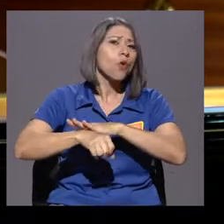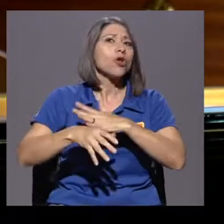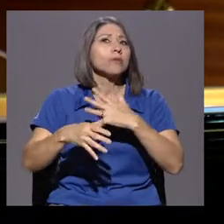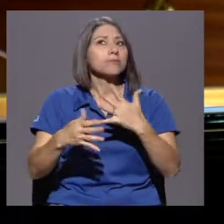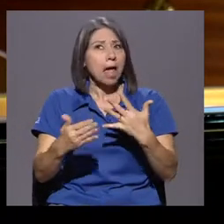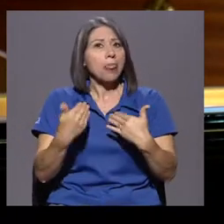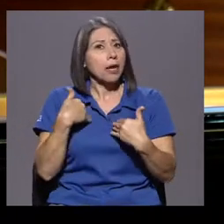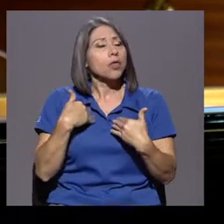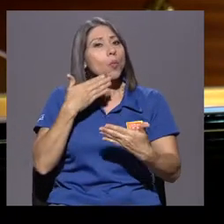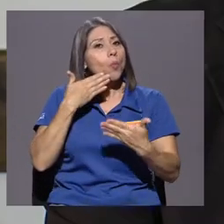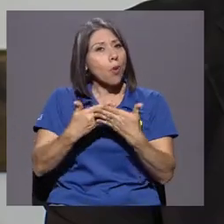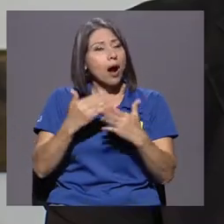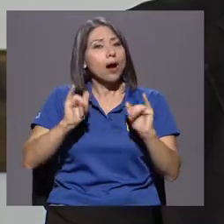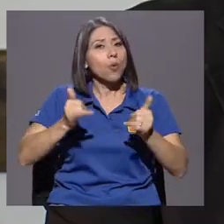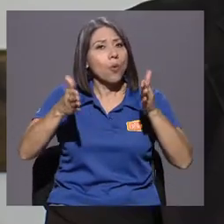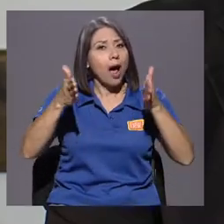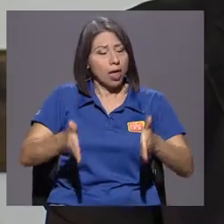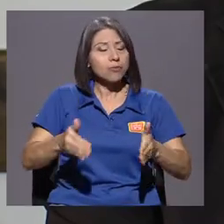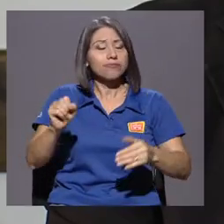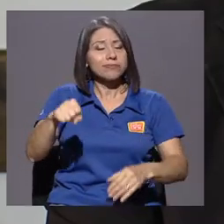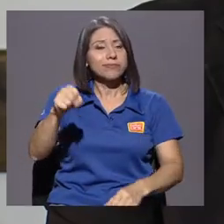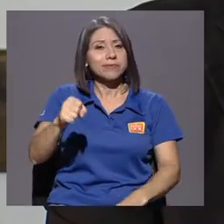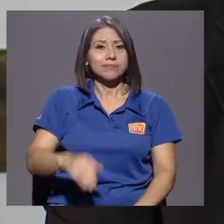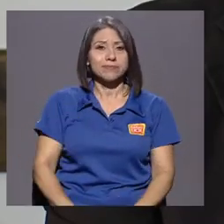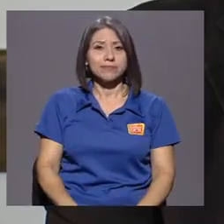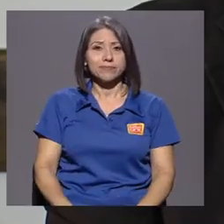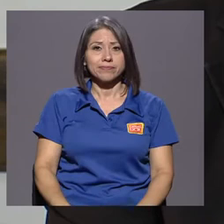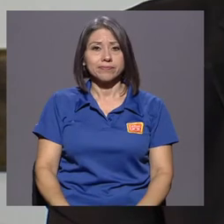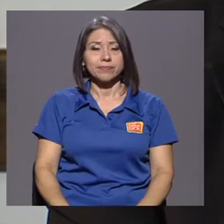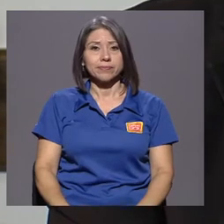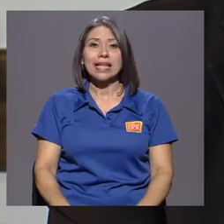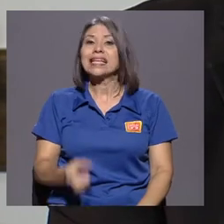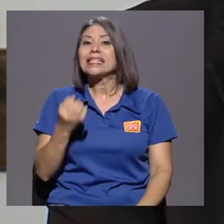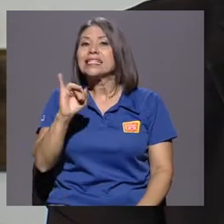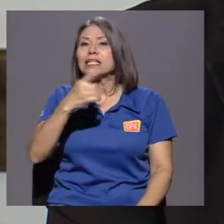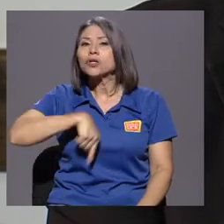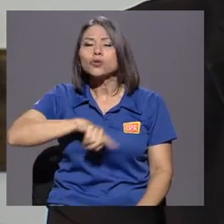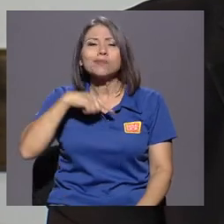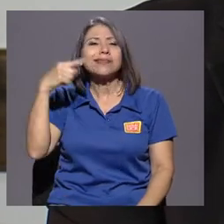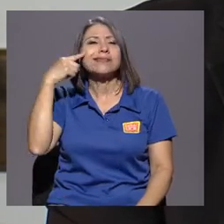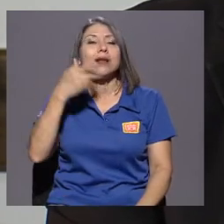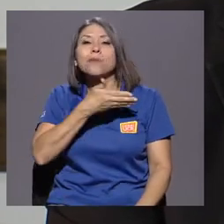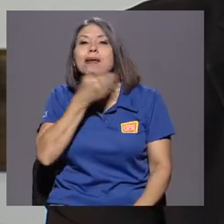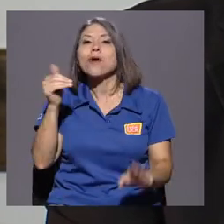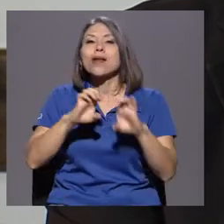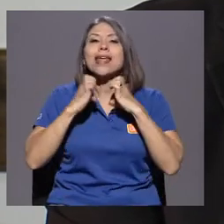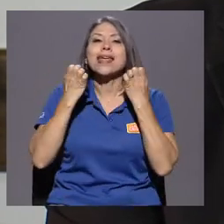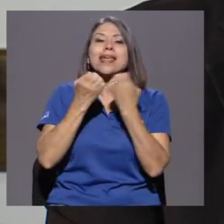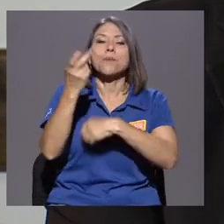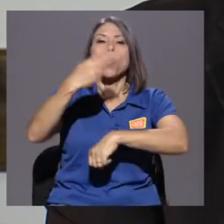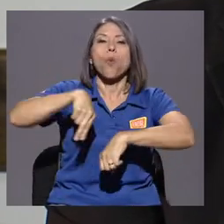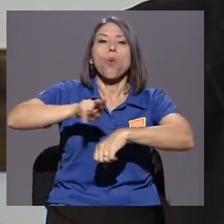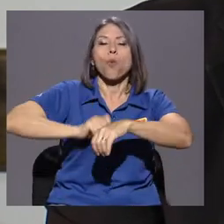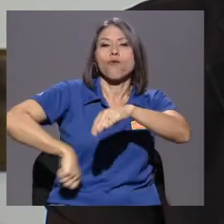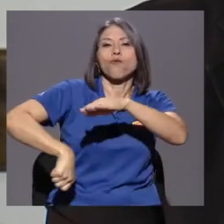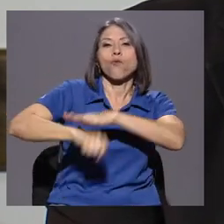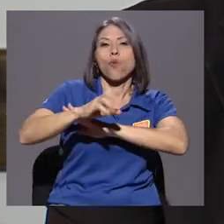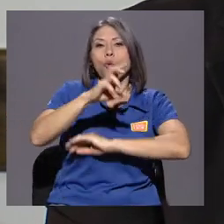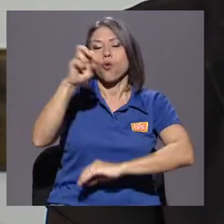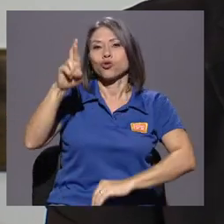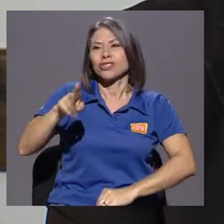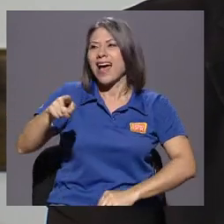en años recientes no ha sido avaros y pensaremos en la mejor selección de fútbol que usted he visto al menos en el caso costarricense